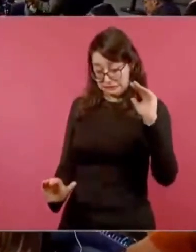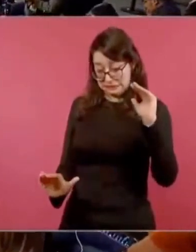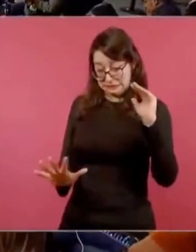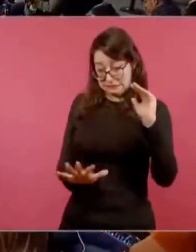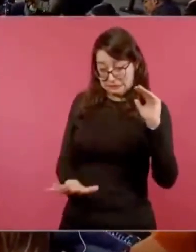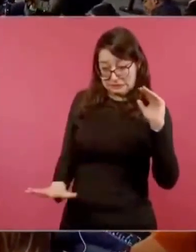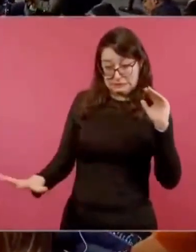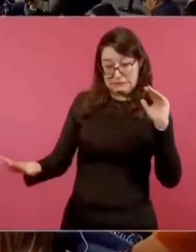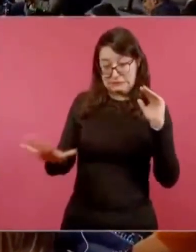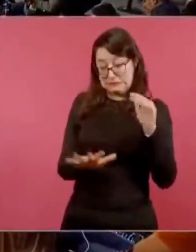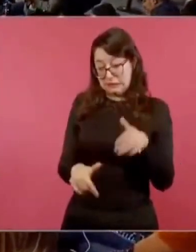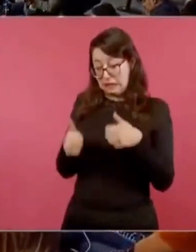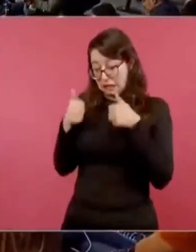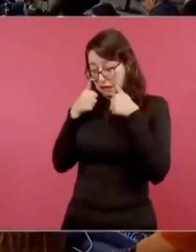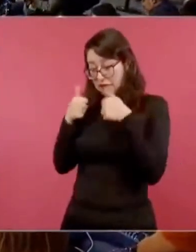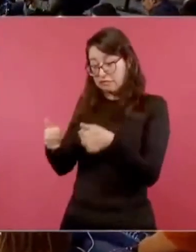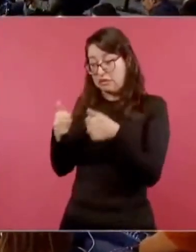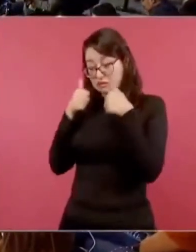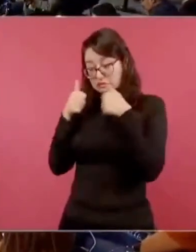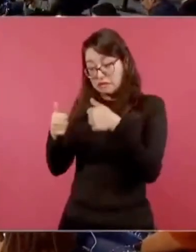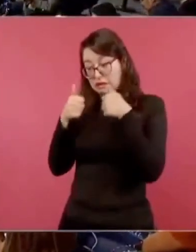poco, ir a la segura